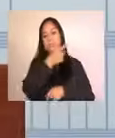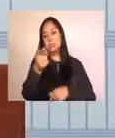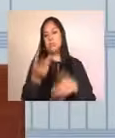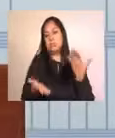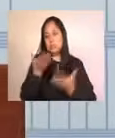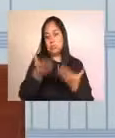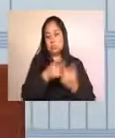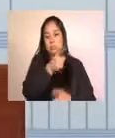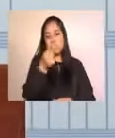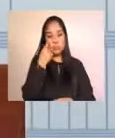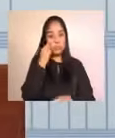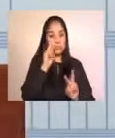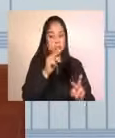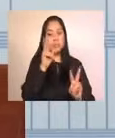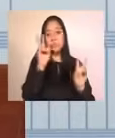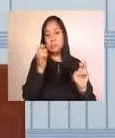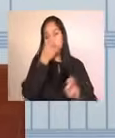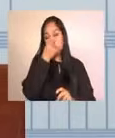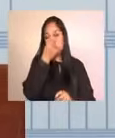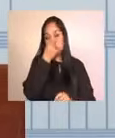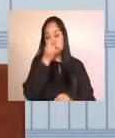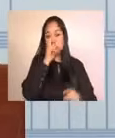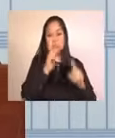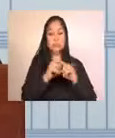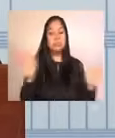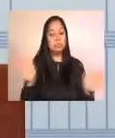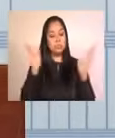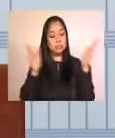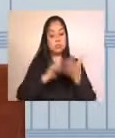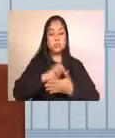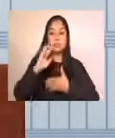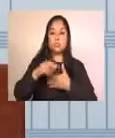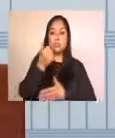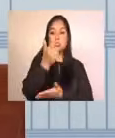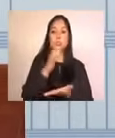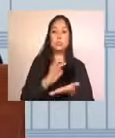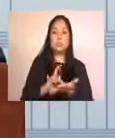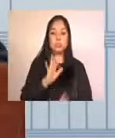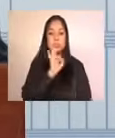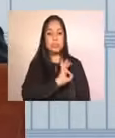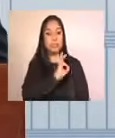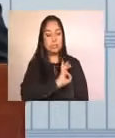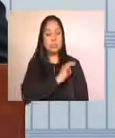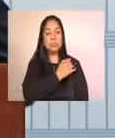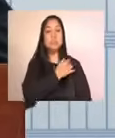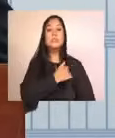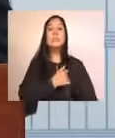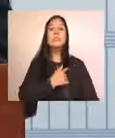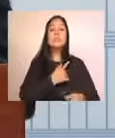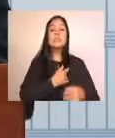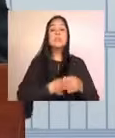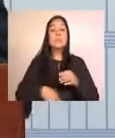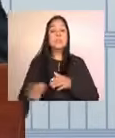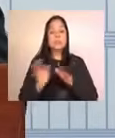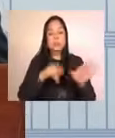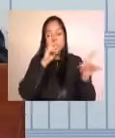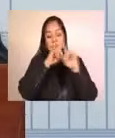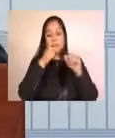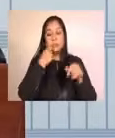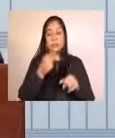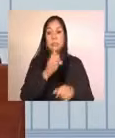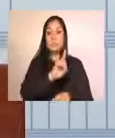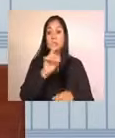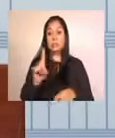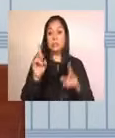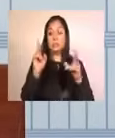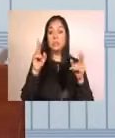corrupción y también promoviendo programas de auditoría social. Luego hay un esfuerzo dentro de cada una de las